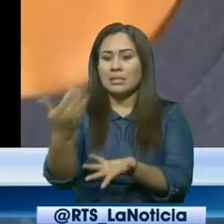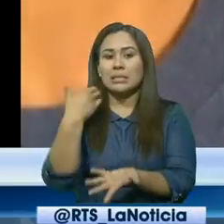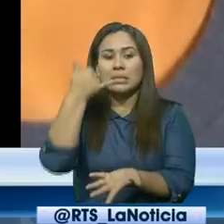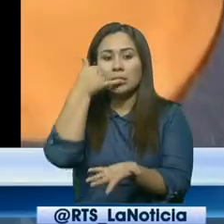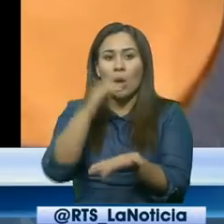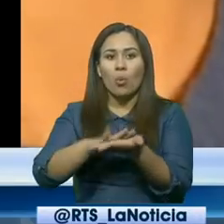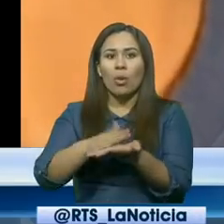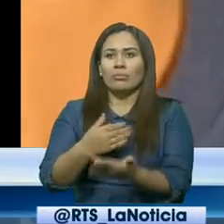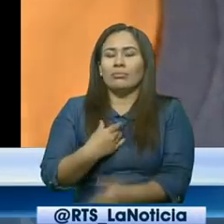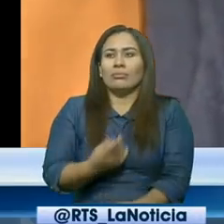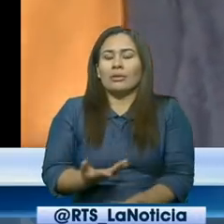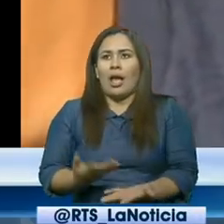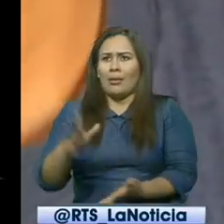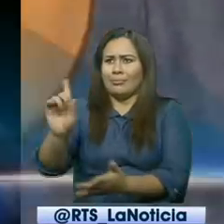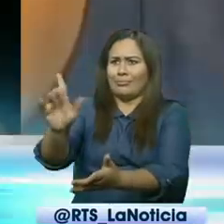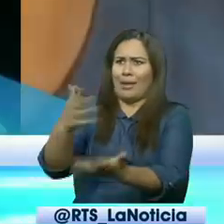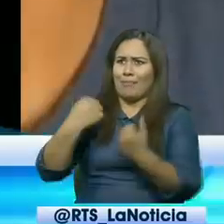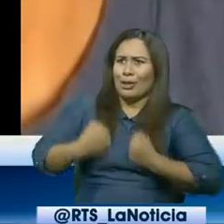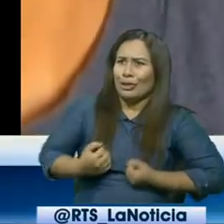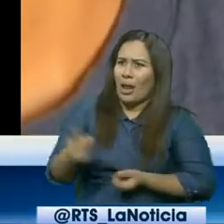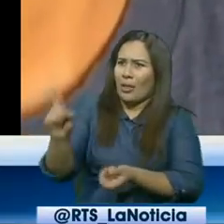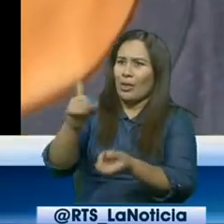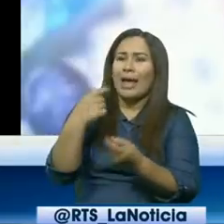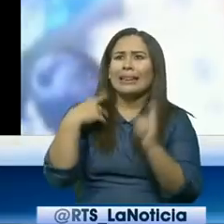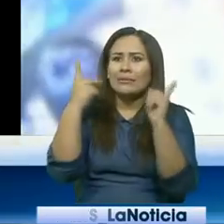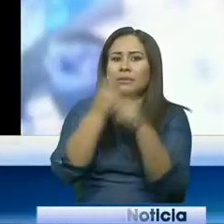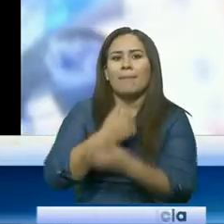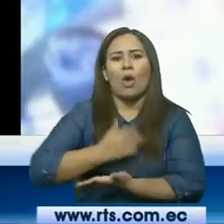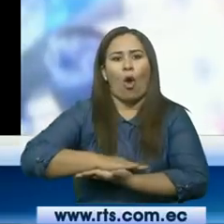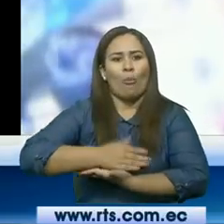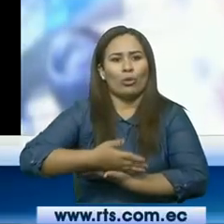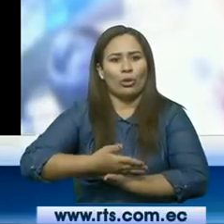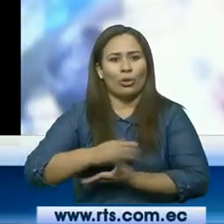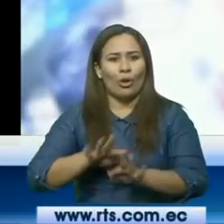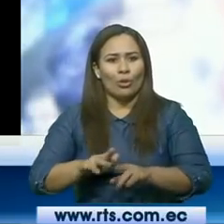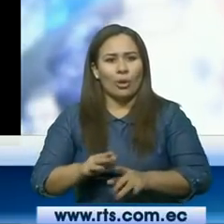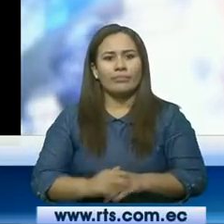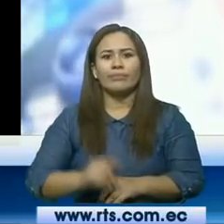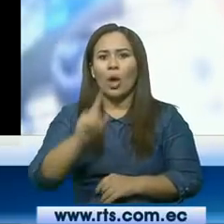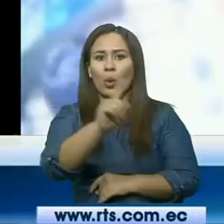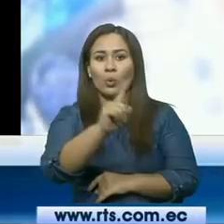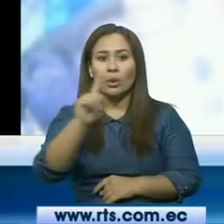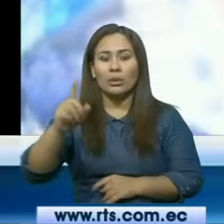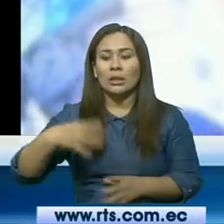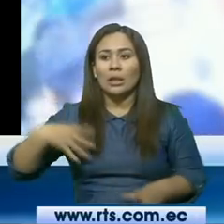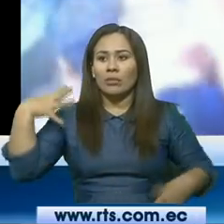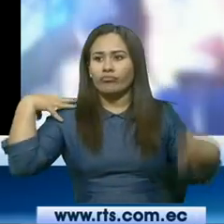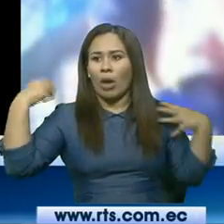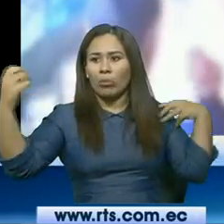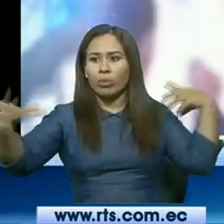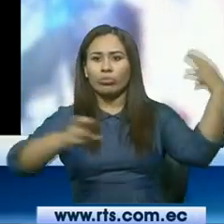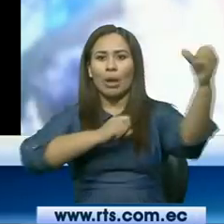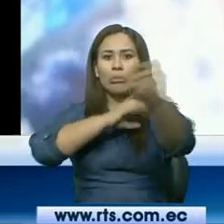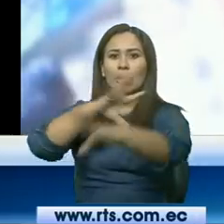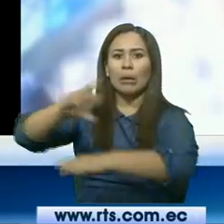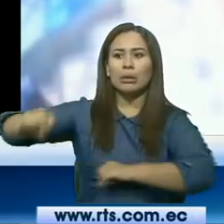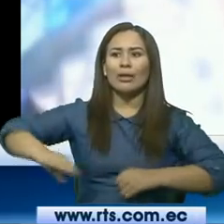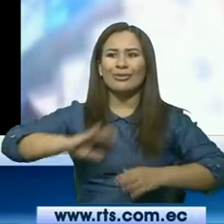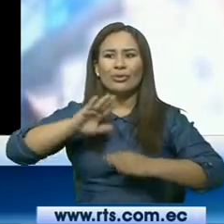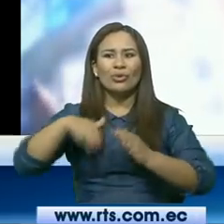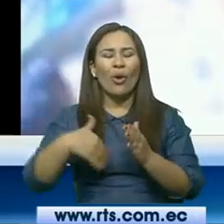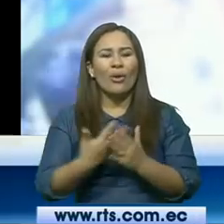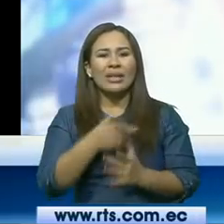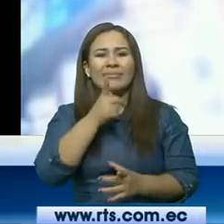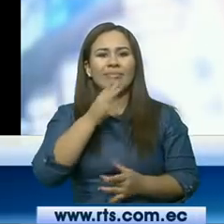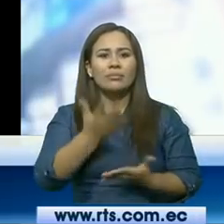esconder mi mochila algo pero con télam el actual 1 auto empezó a desvalijar a los universitarios que acudían a